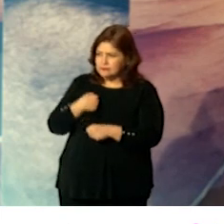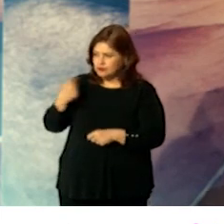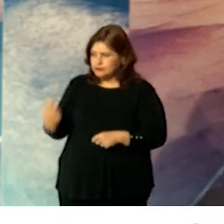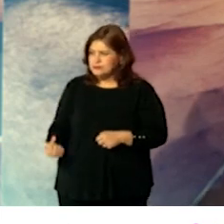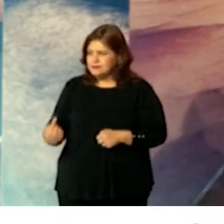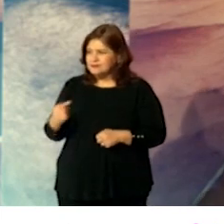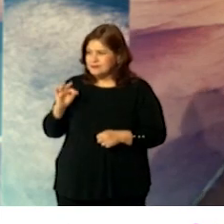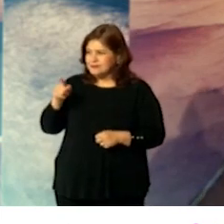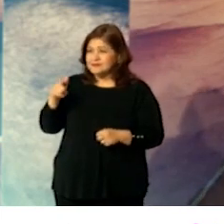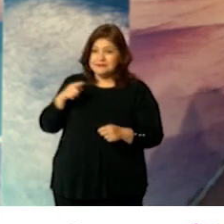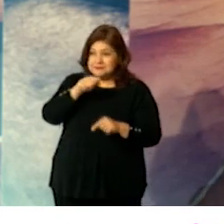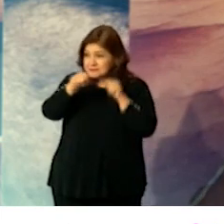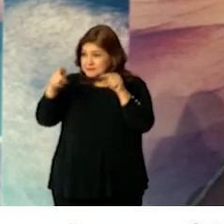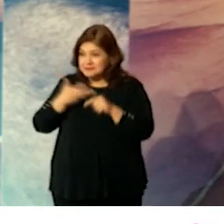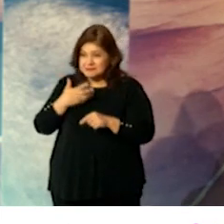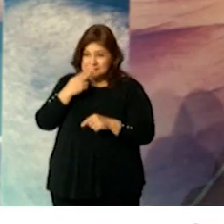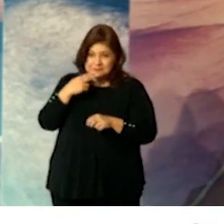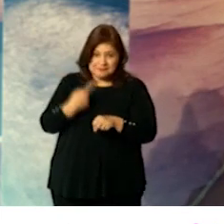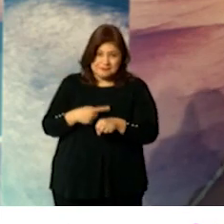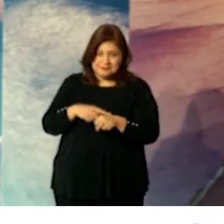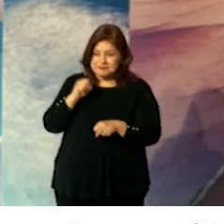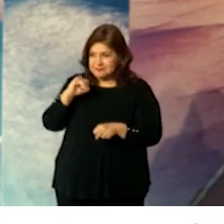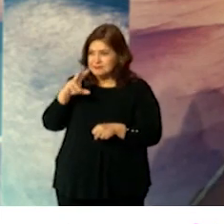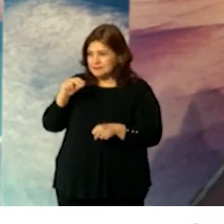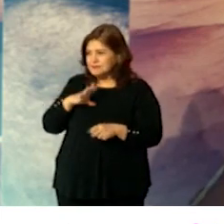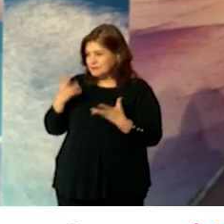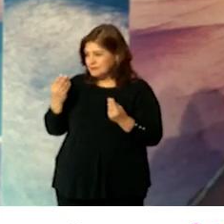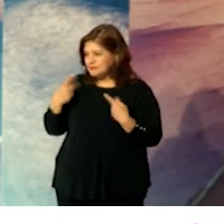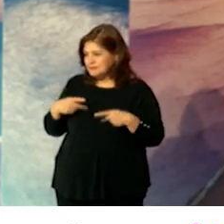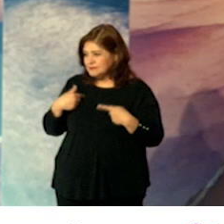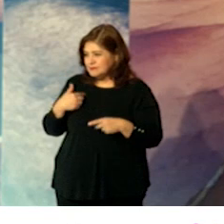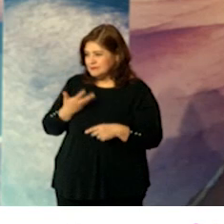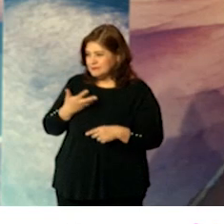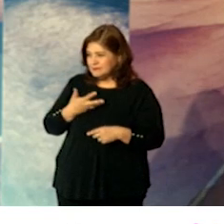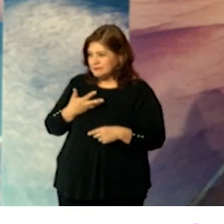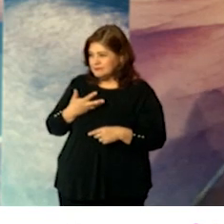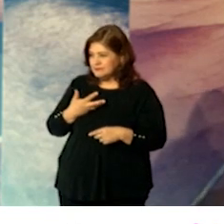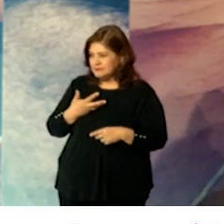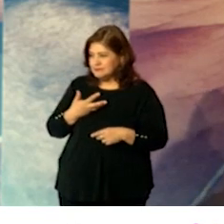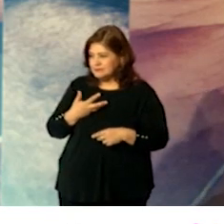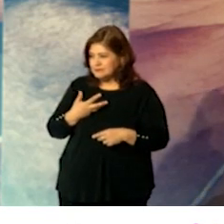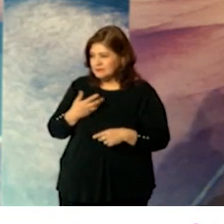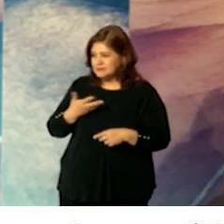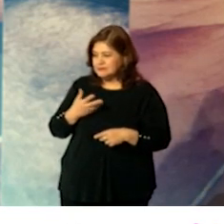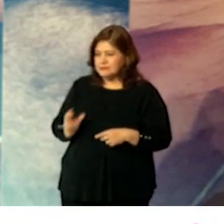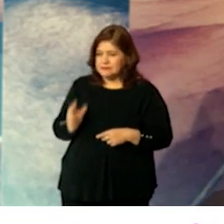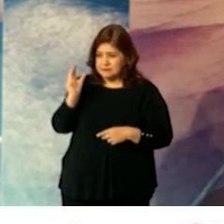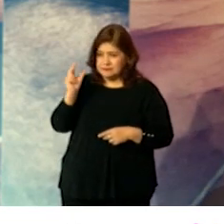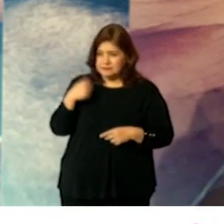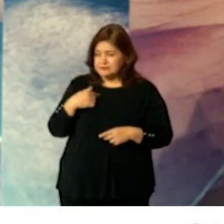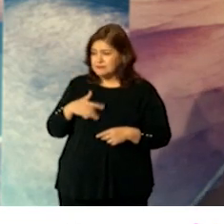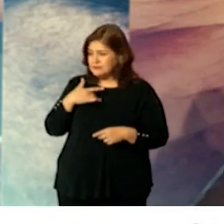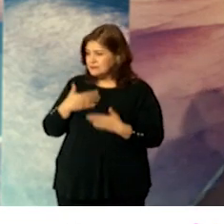muy bien cómo... ¡Ay, sí! ¡Ay, sí! Bueno, somos muchos, la verdad. Y yo tengo una bomba de insulina. No sé si conocen este aparato, lo han